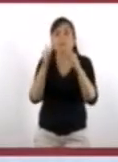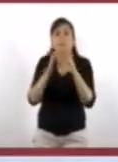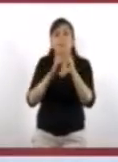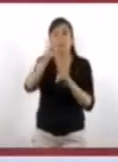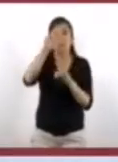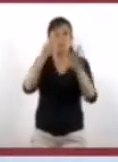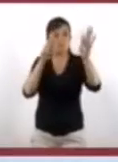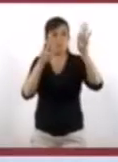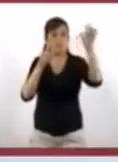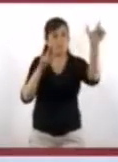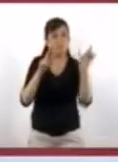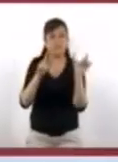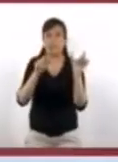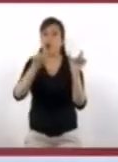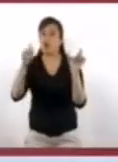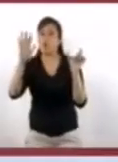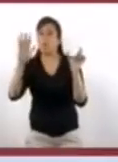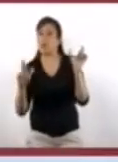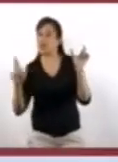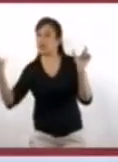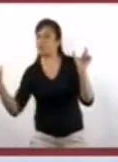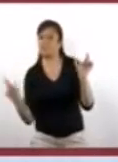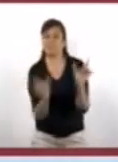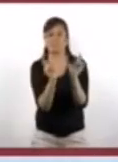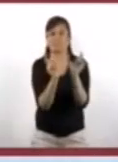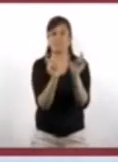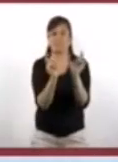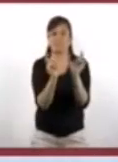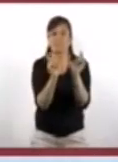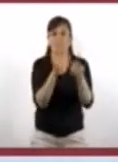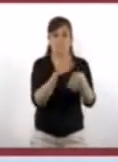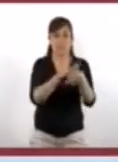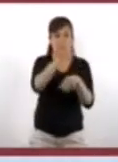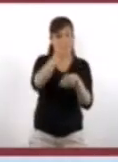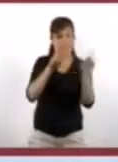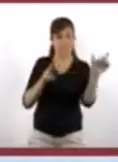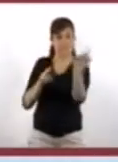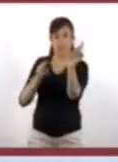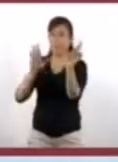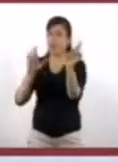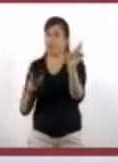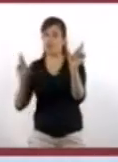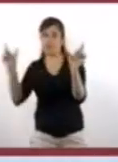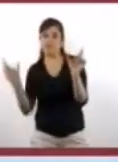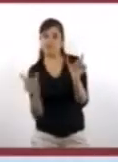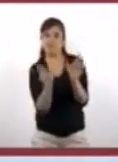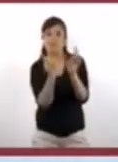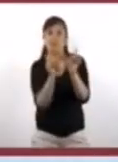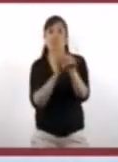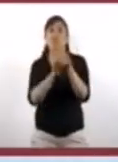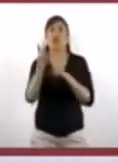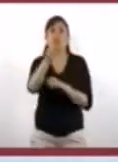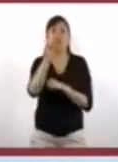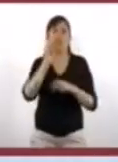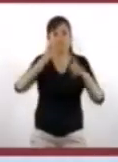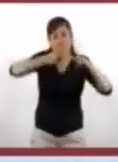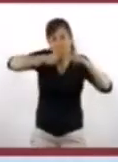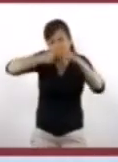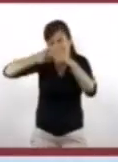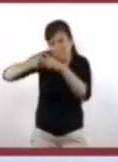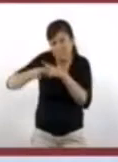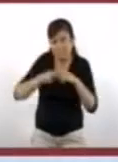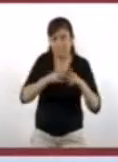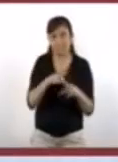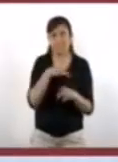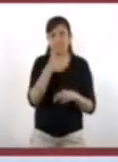ella y la otra mitad que es menor. Por último, conozcamos qué es el rango o recorrido